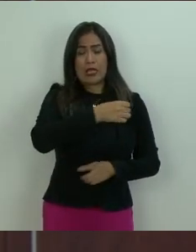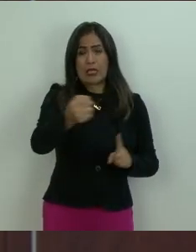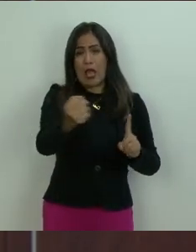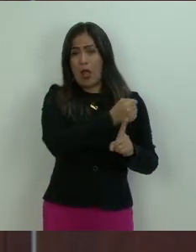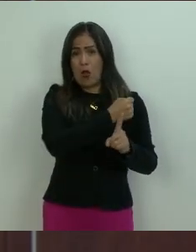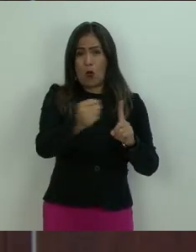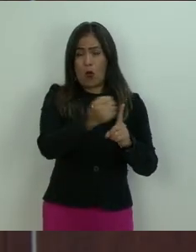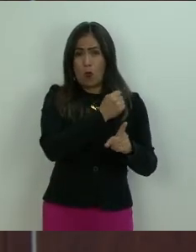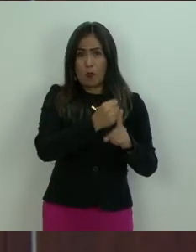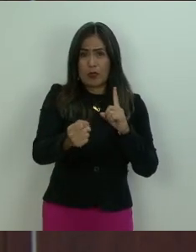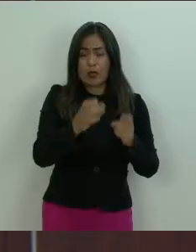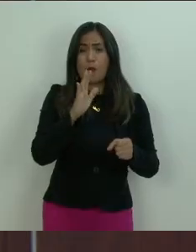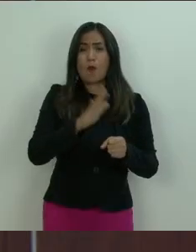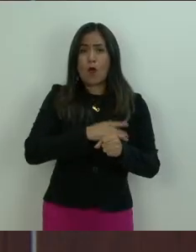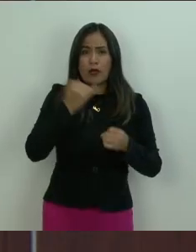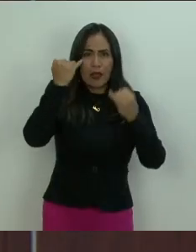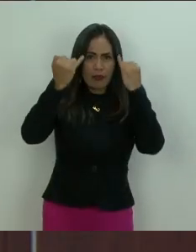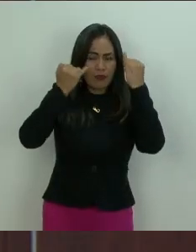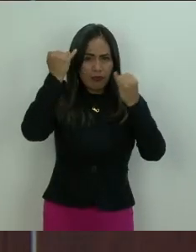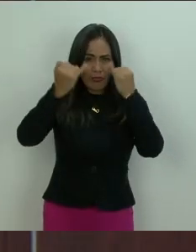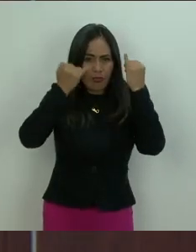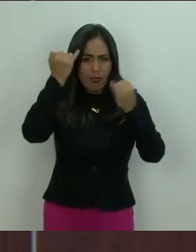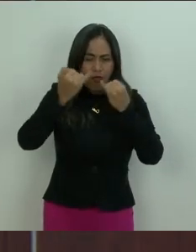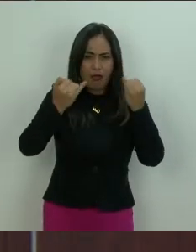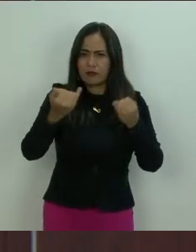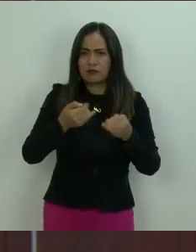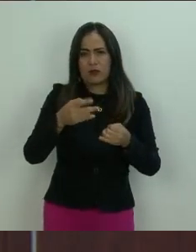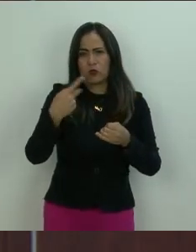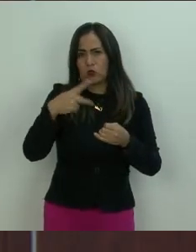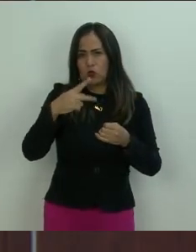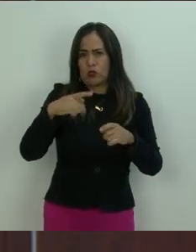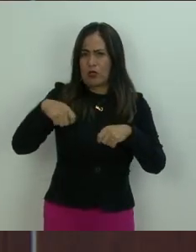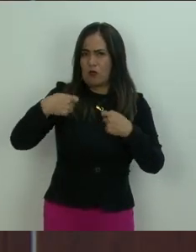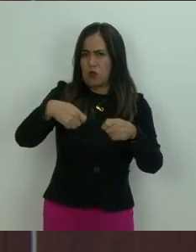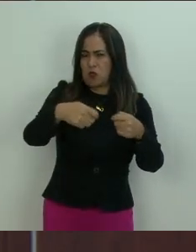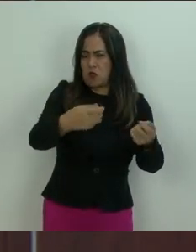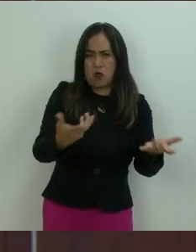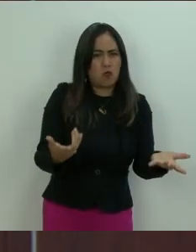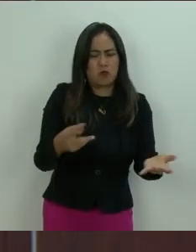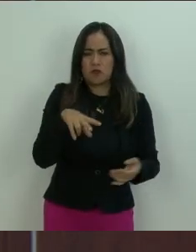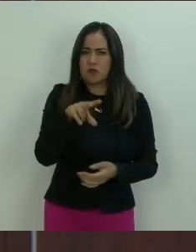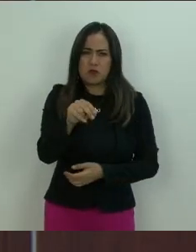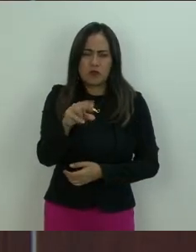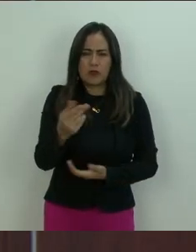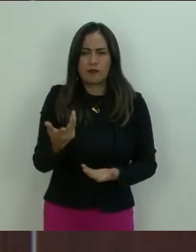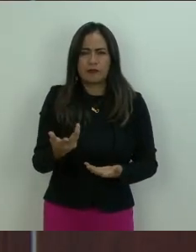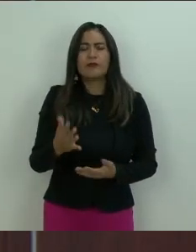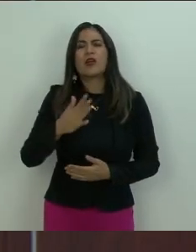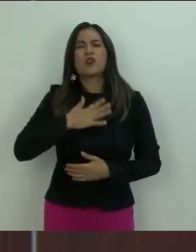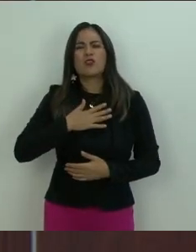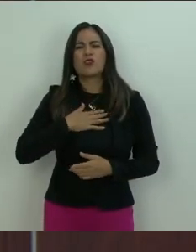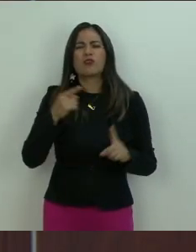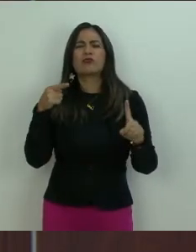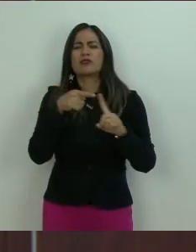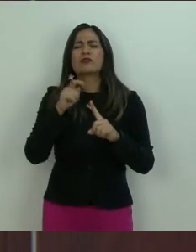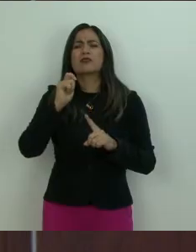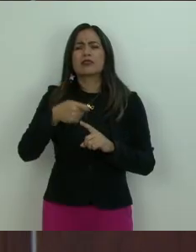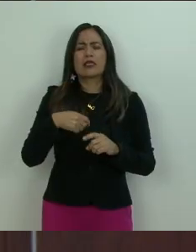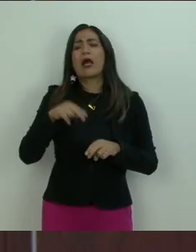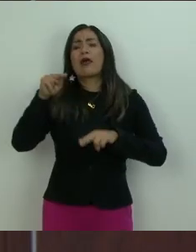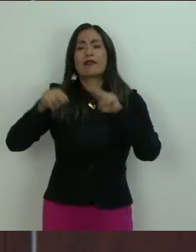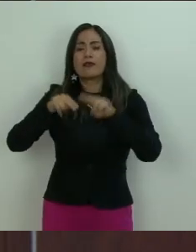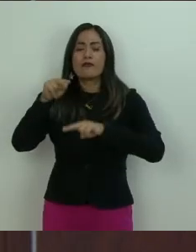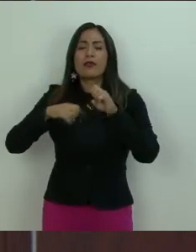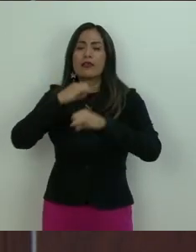llegar con ideas que no son las que corresponden. A lo que voy es que, aunque pretendamos a nivel